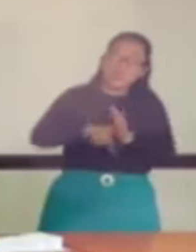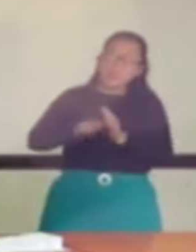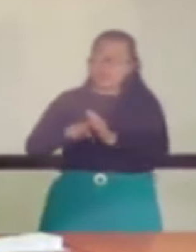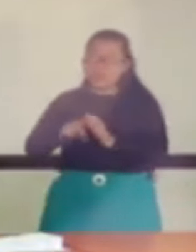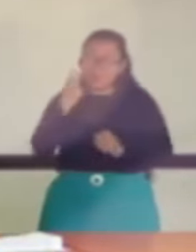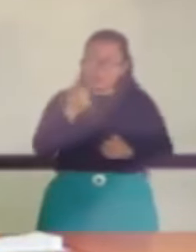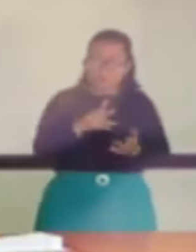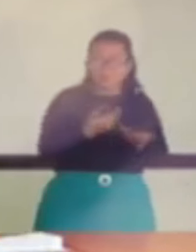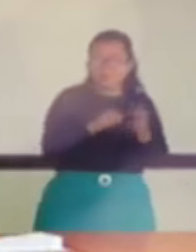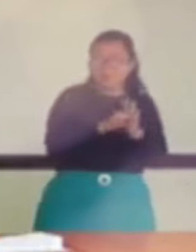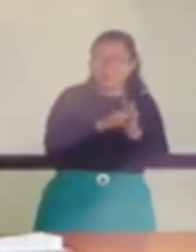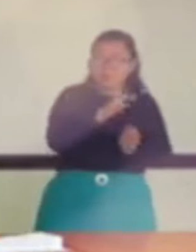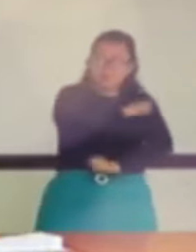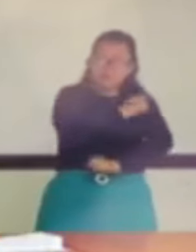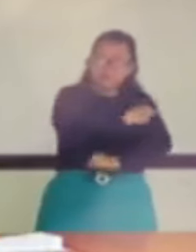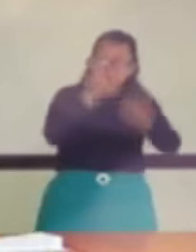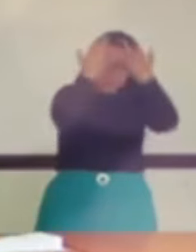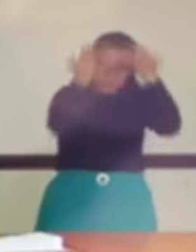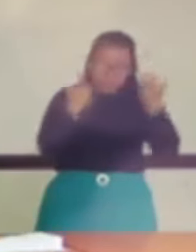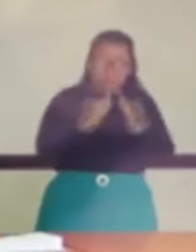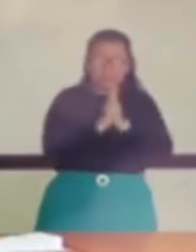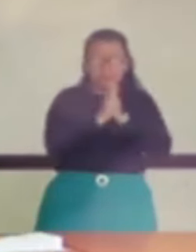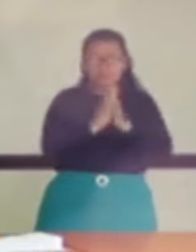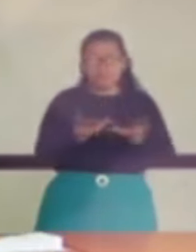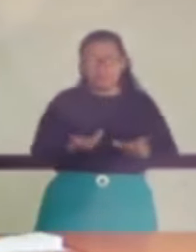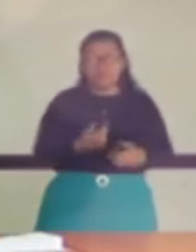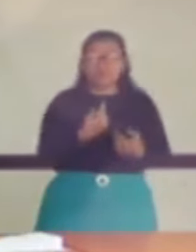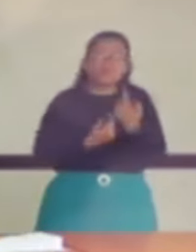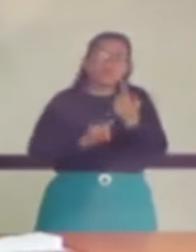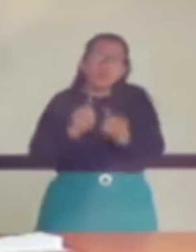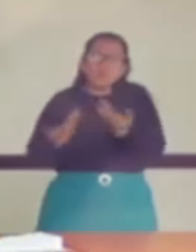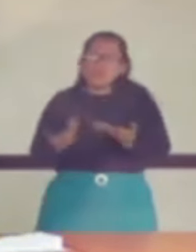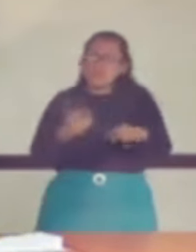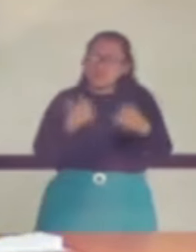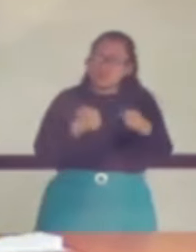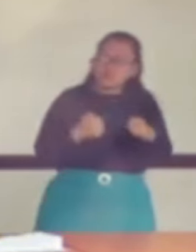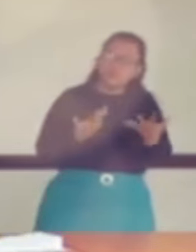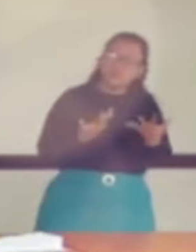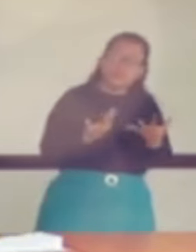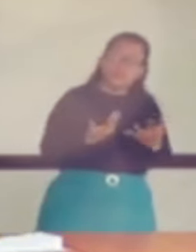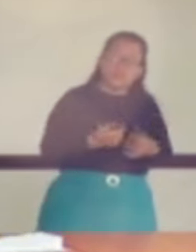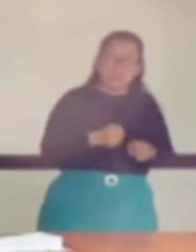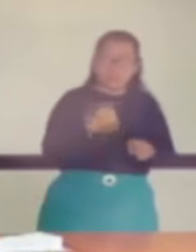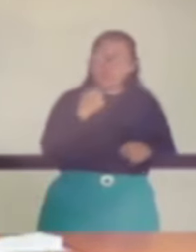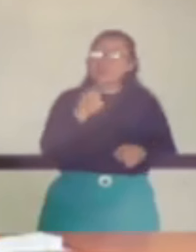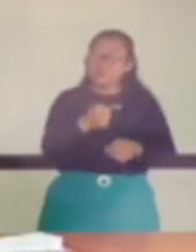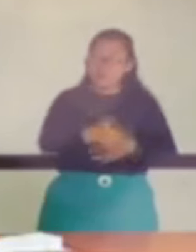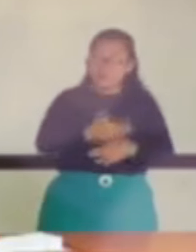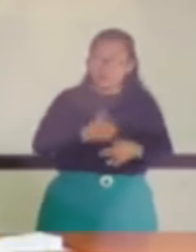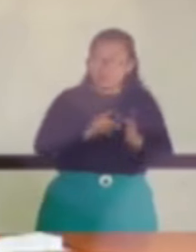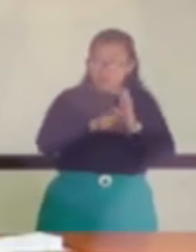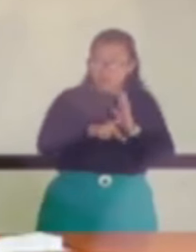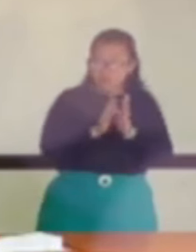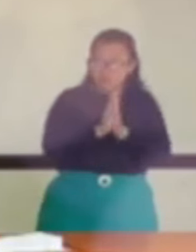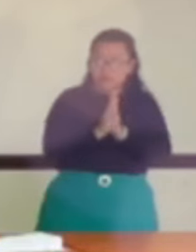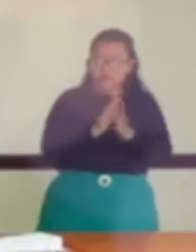el hospital General San Juan de Dios, ¿qué medidas se las dijeron, pero que nos puedan volver a